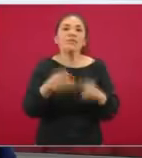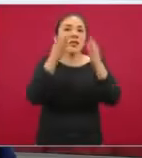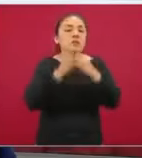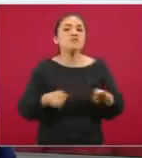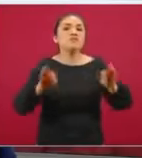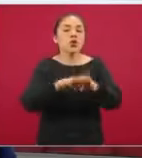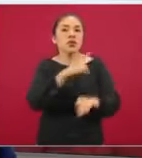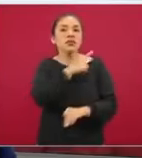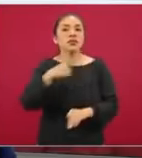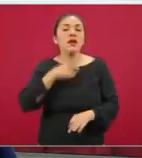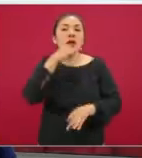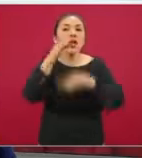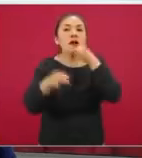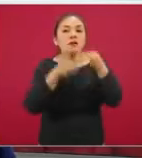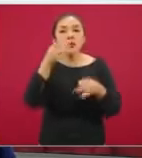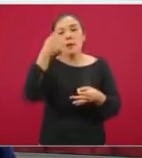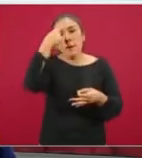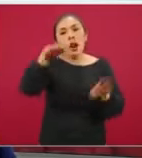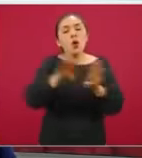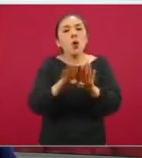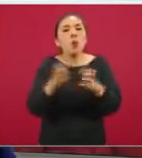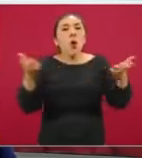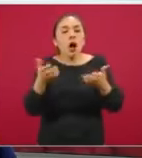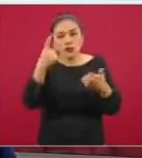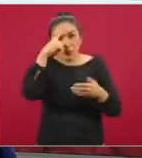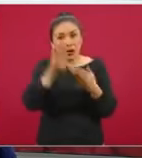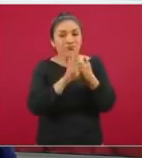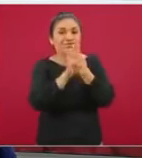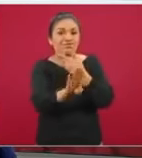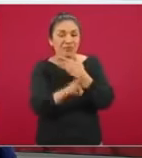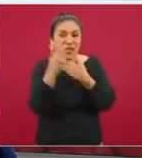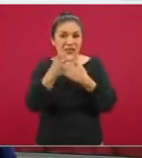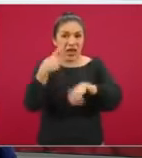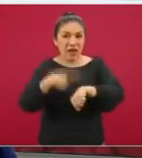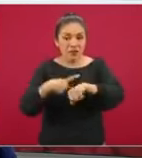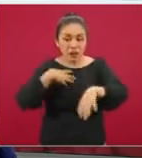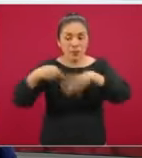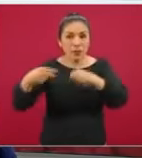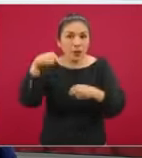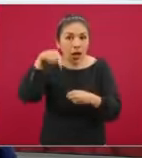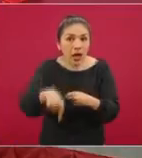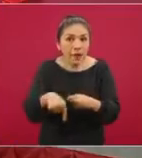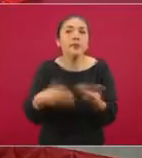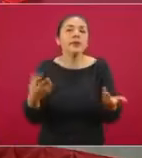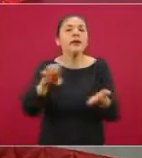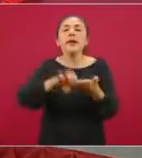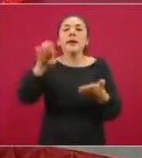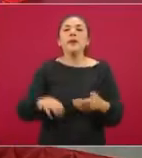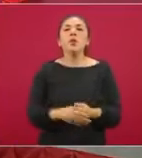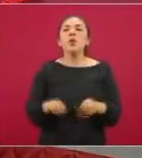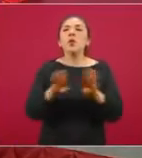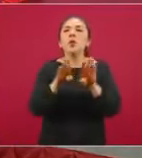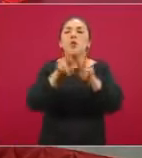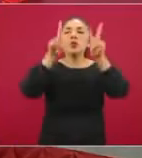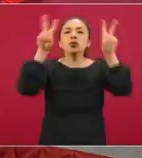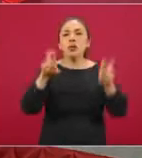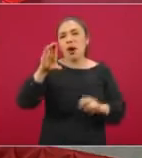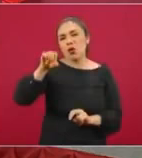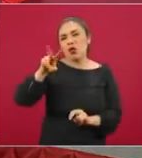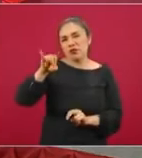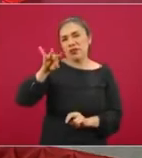lógicamente, en poder tener un comportamiento epidémico, ¿no? Lo cual por ejemplo, ha sido el tema